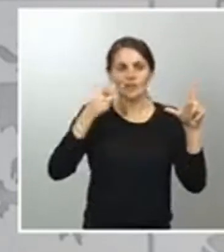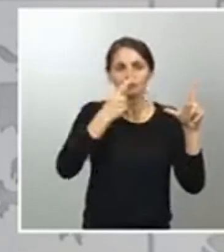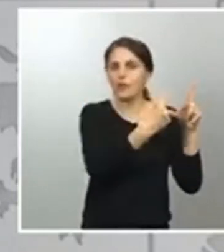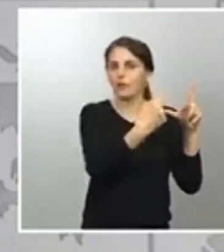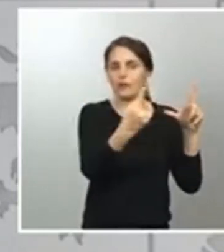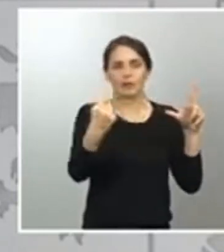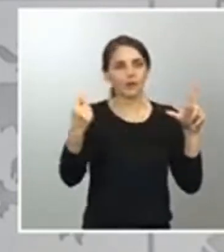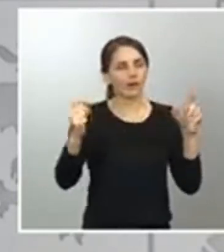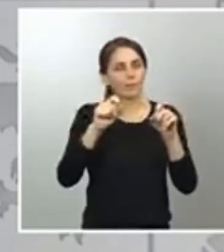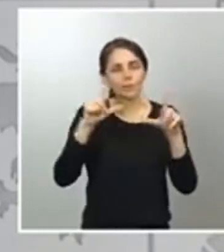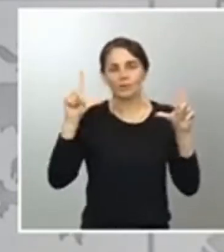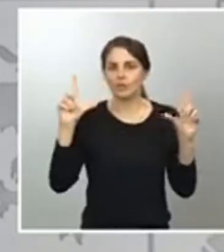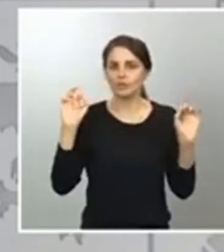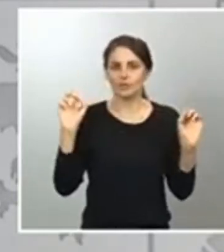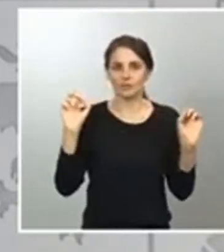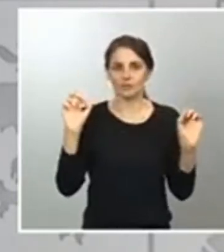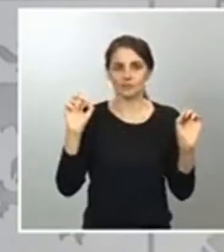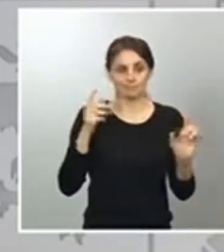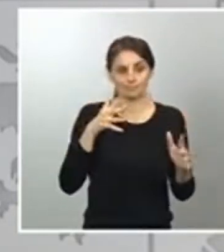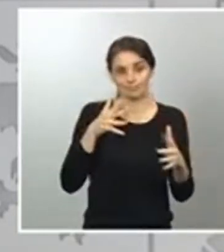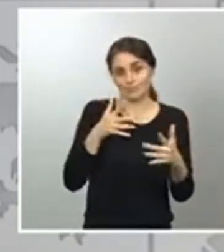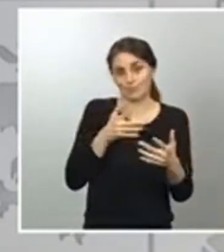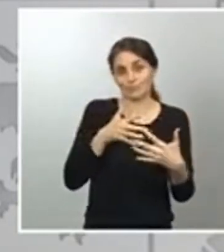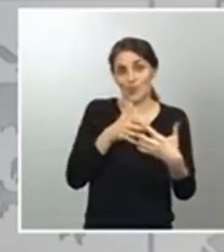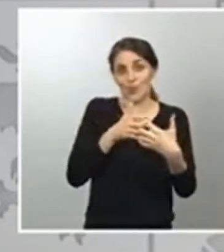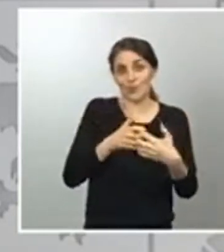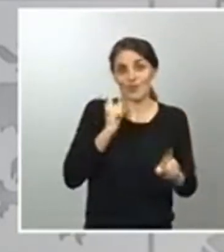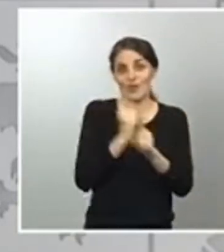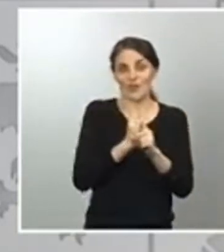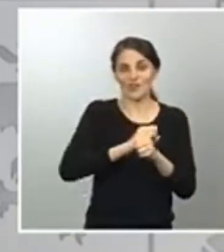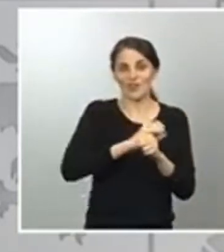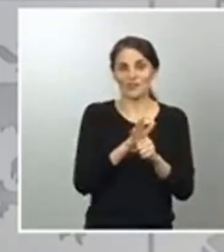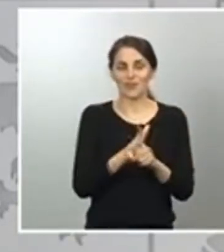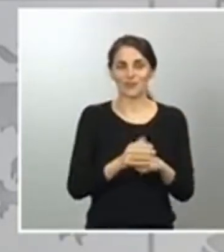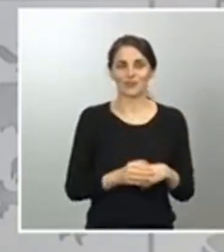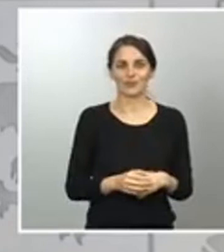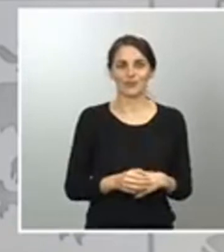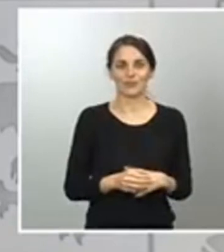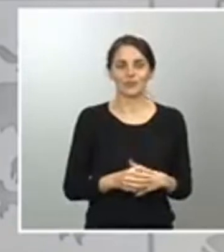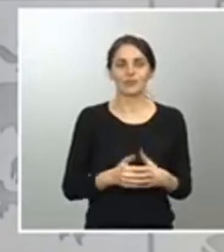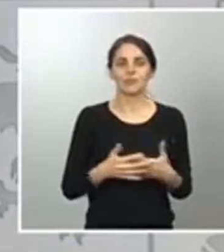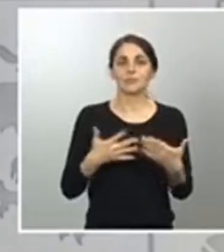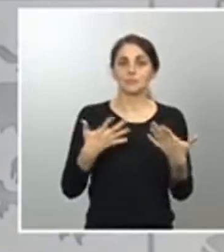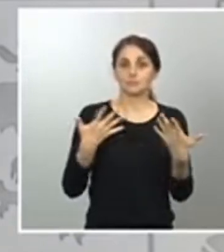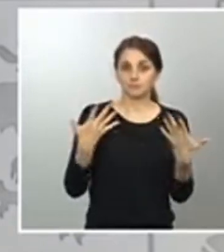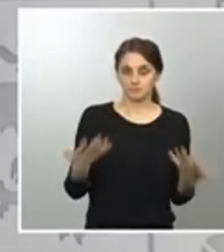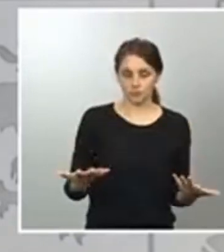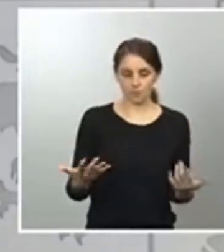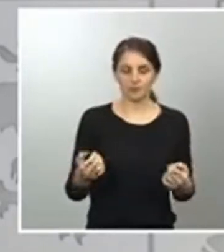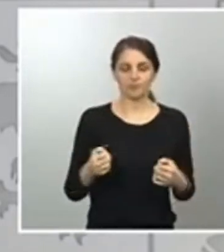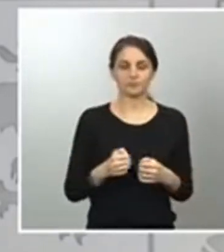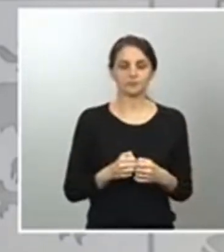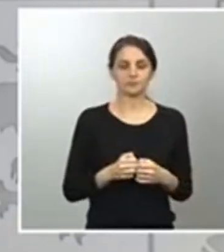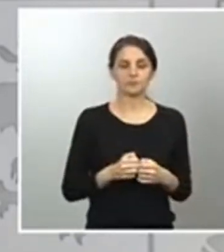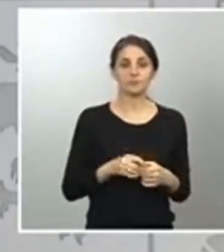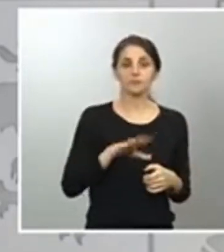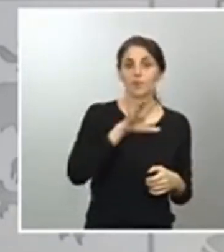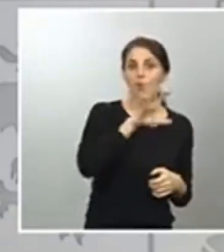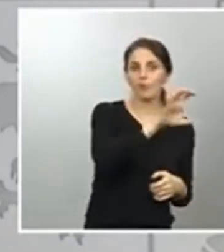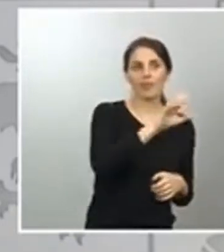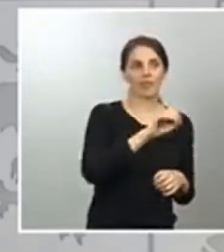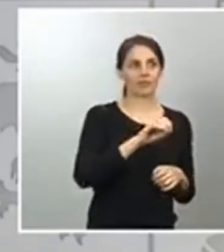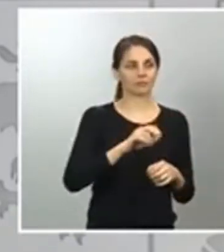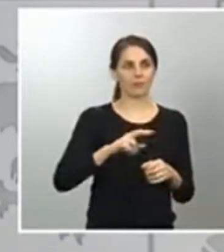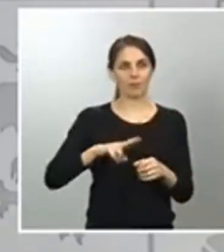esta batalla contra el virus. Y, por tanto, el que como comunidad, ya sea en una provincia o ya sea en una isla,